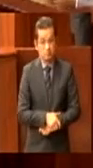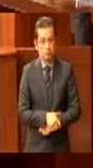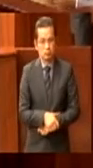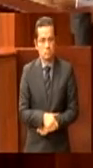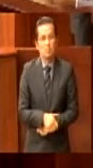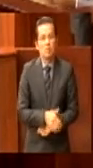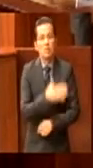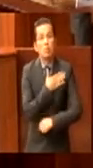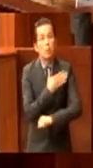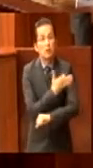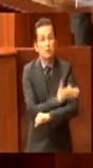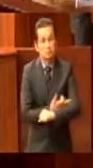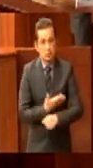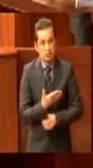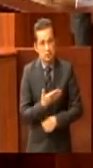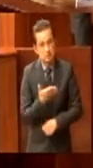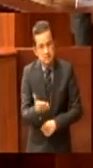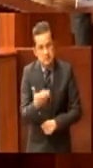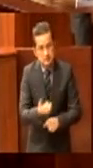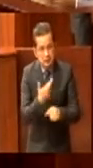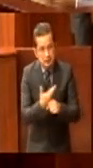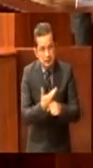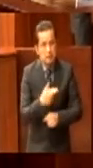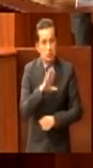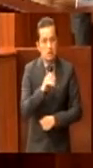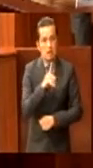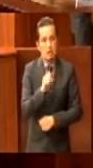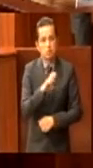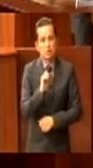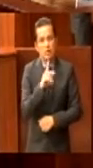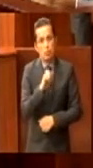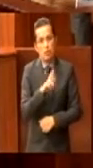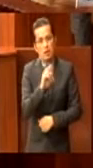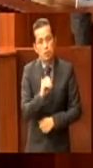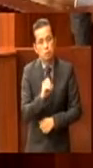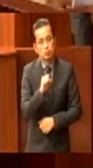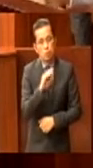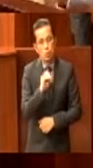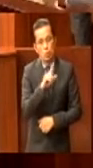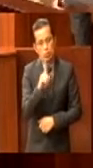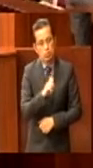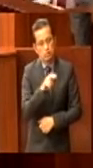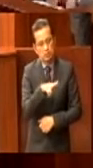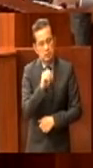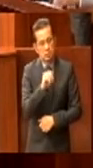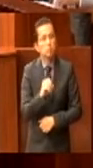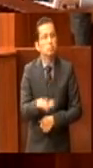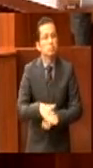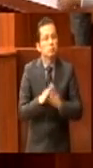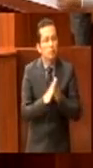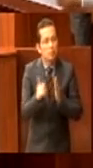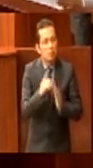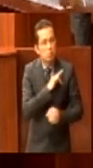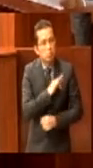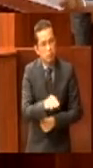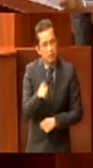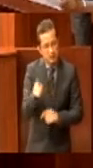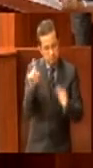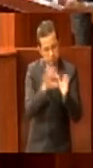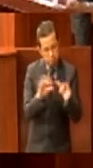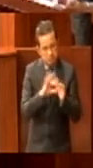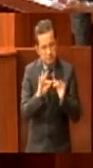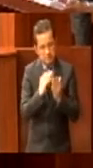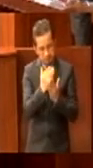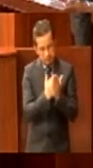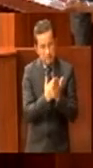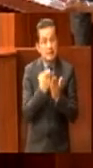muy buenas tardes secretario carlos eduardo solórzano lópez nos podrías dar cuenta con el asunto que pone a consideración de este